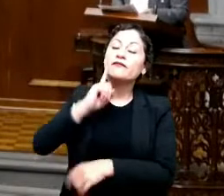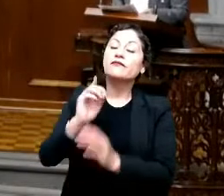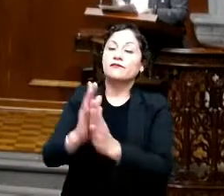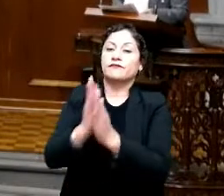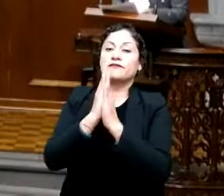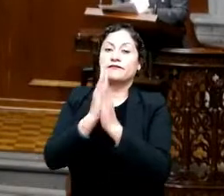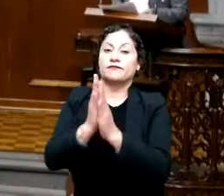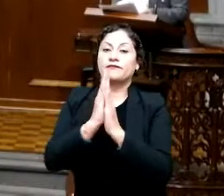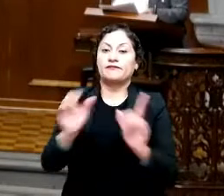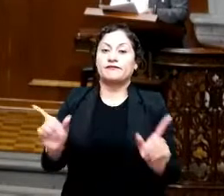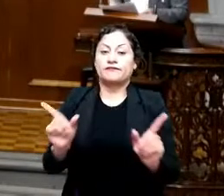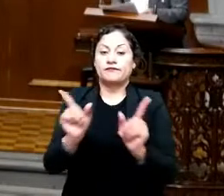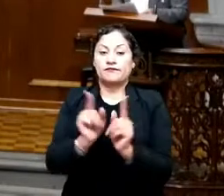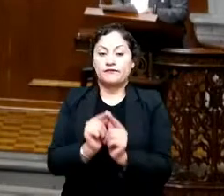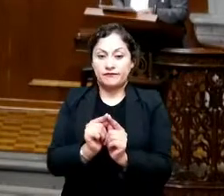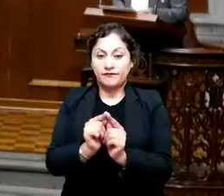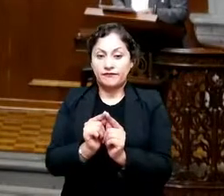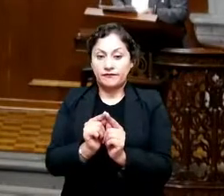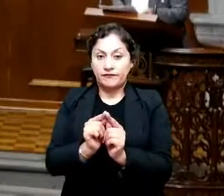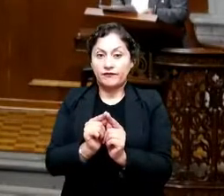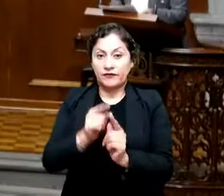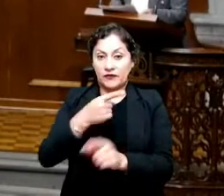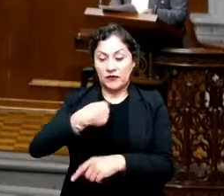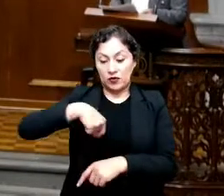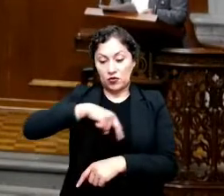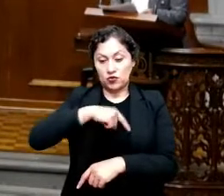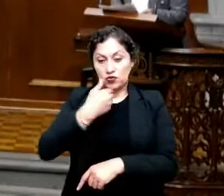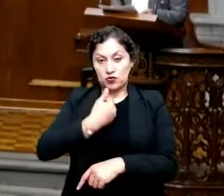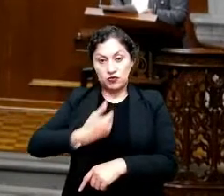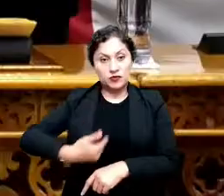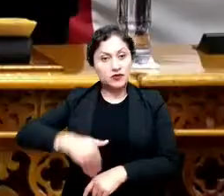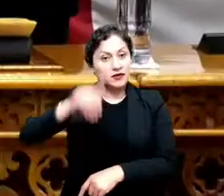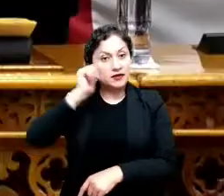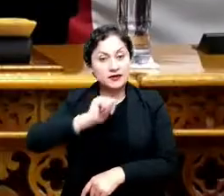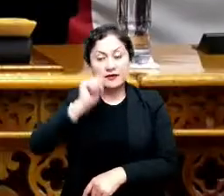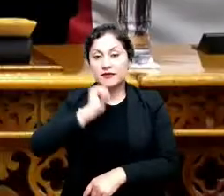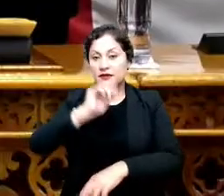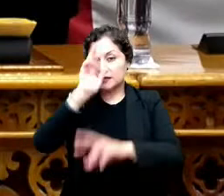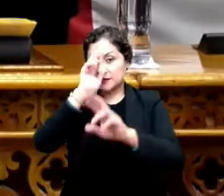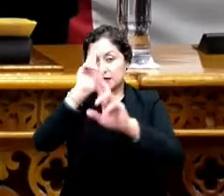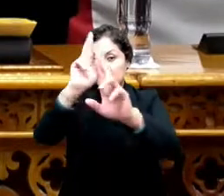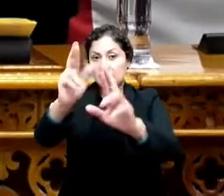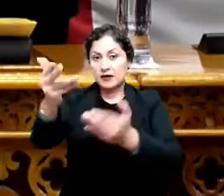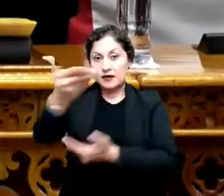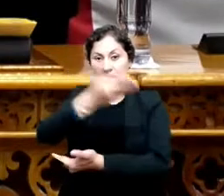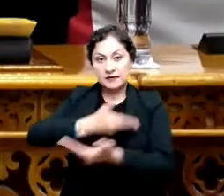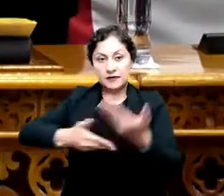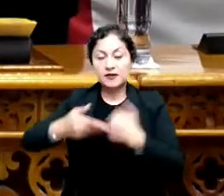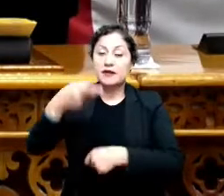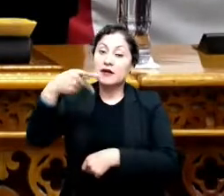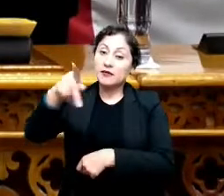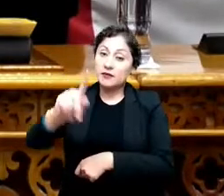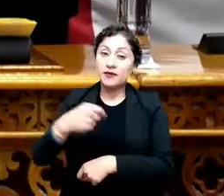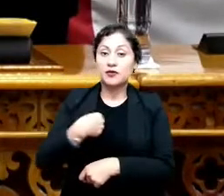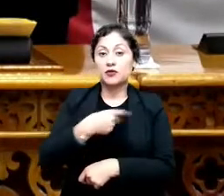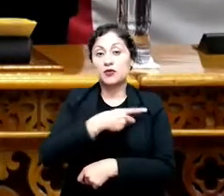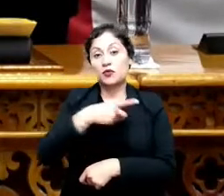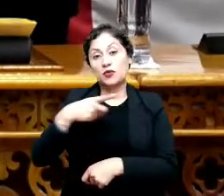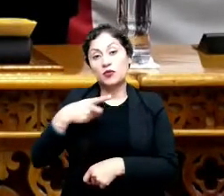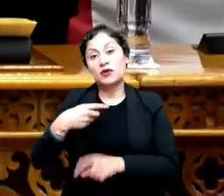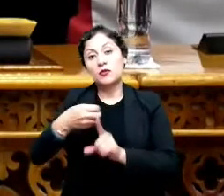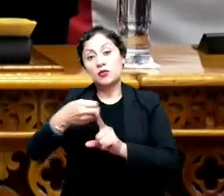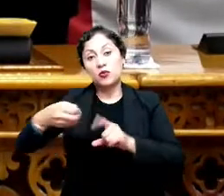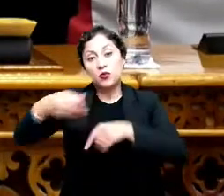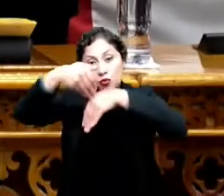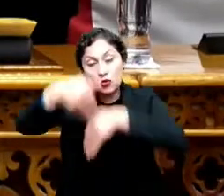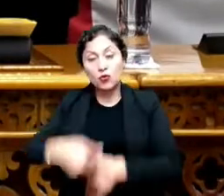intervención esta presidencia Siempre será respetuosa del diálogo pero también tengo la obligación de mantener el orden en